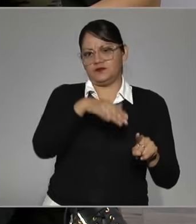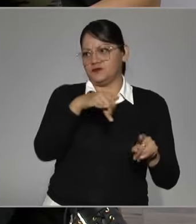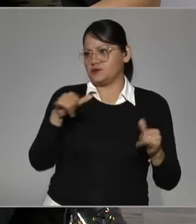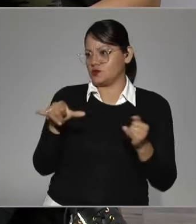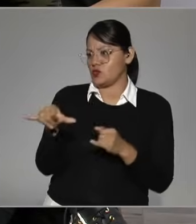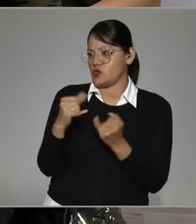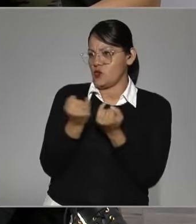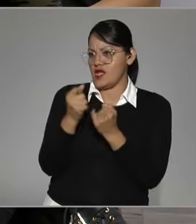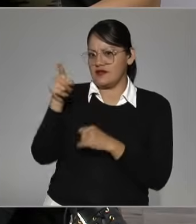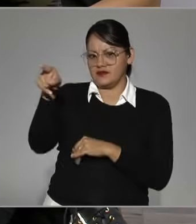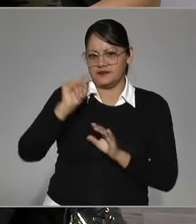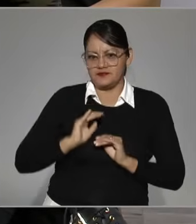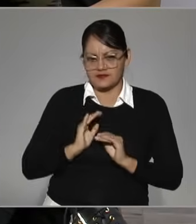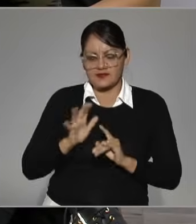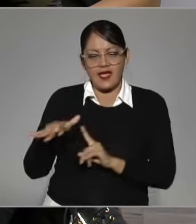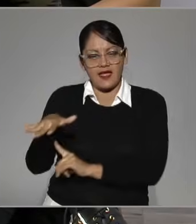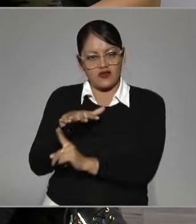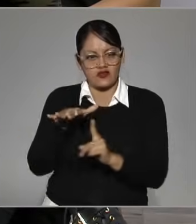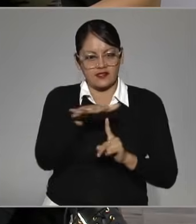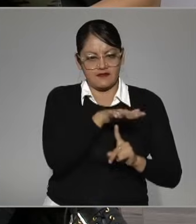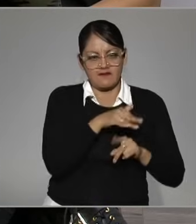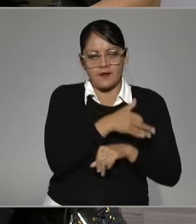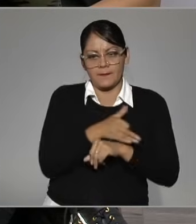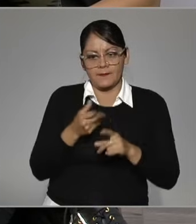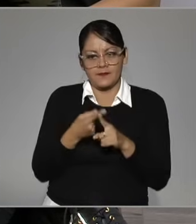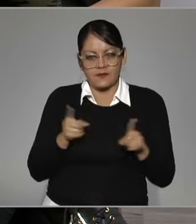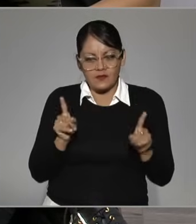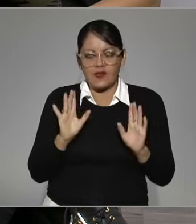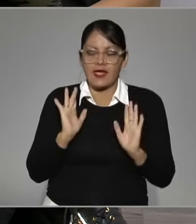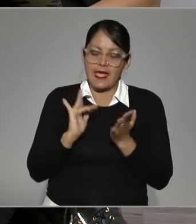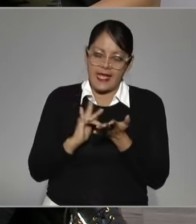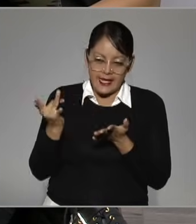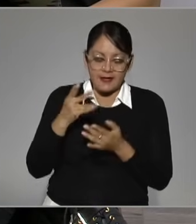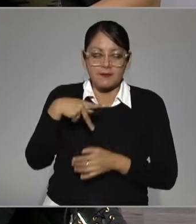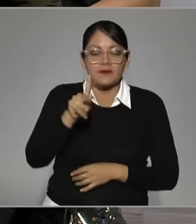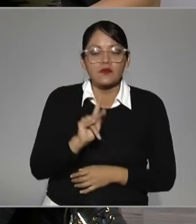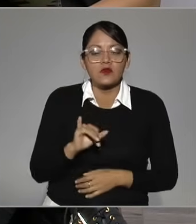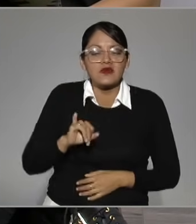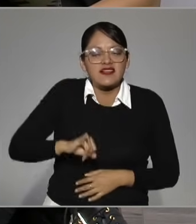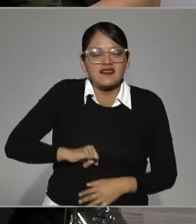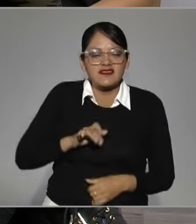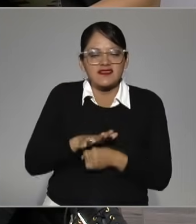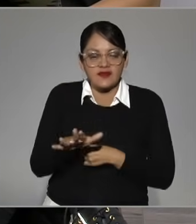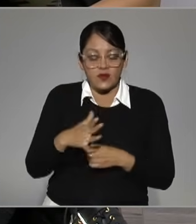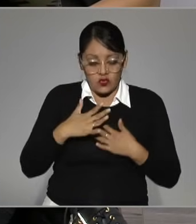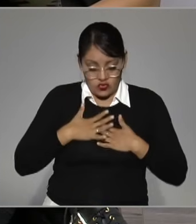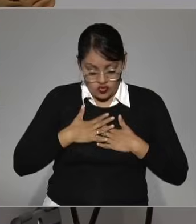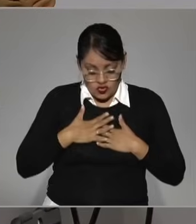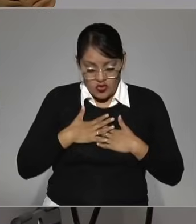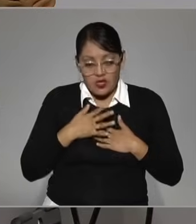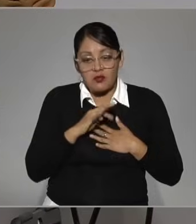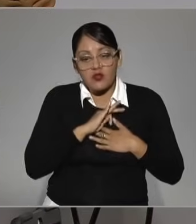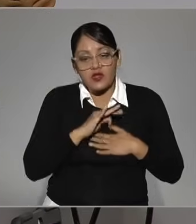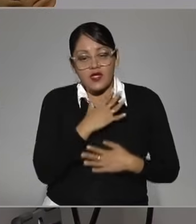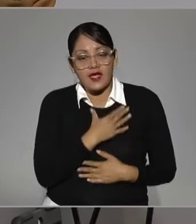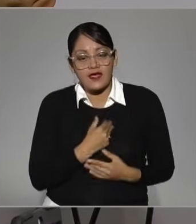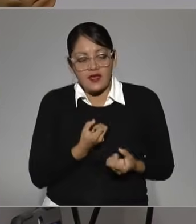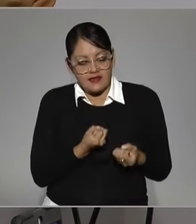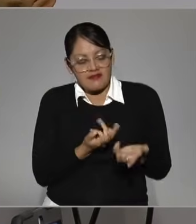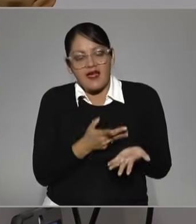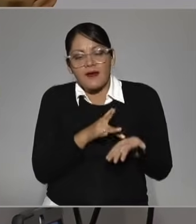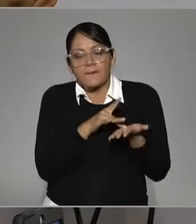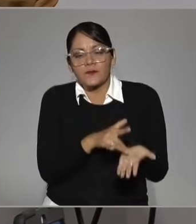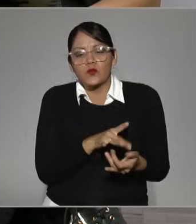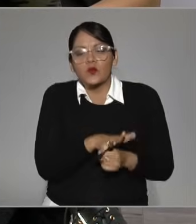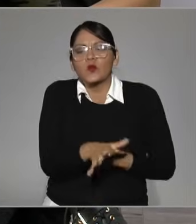son diferentes contextos familiares, gracias por esta parte, pero lo interesante es, ¿qué quieres que yo le pueda aportar a este niño? Cada uno de